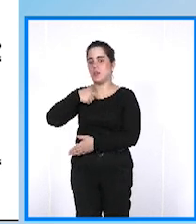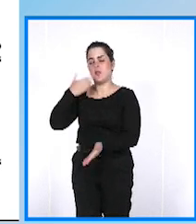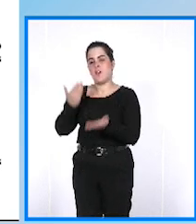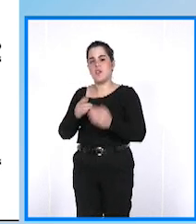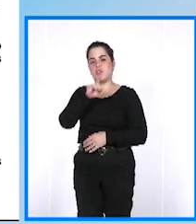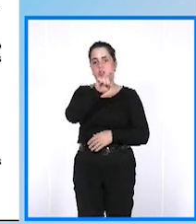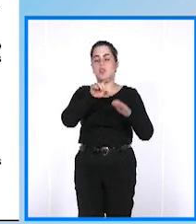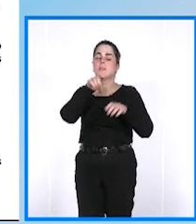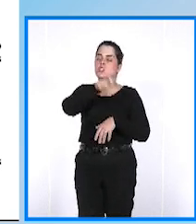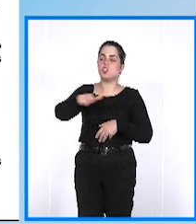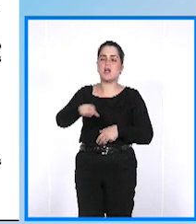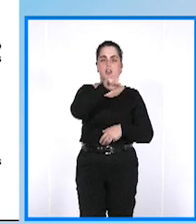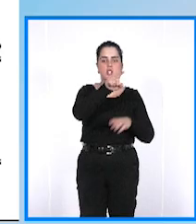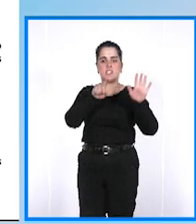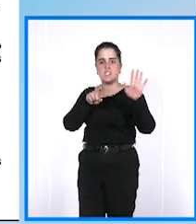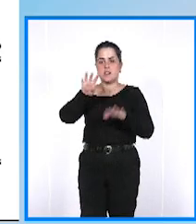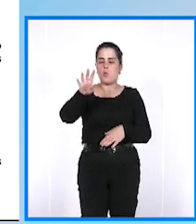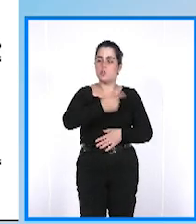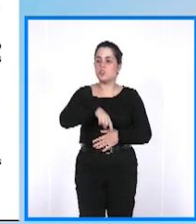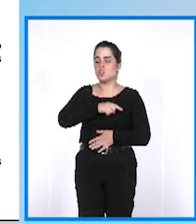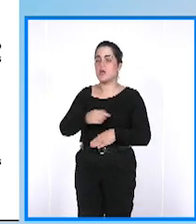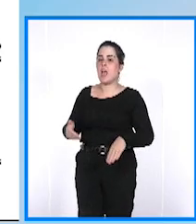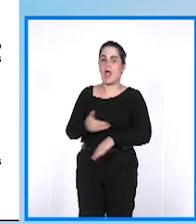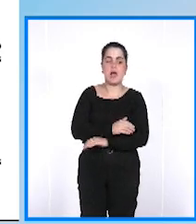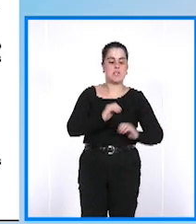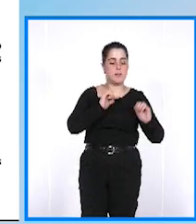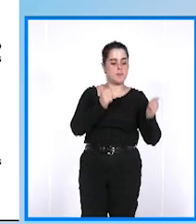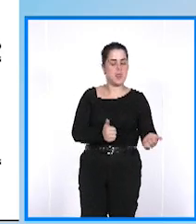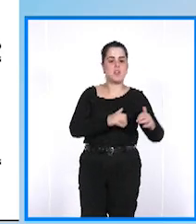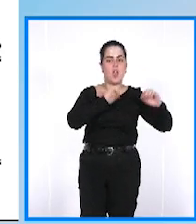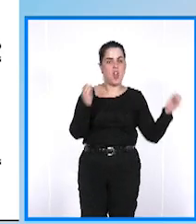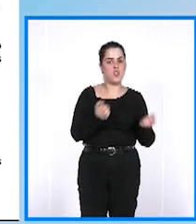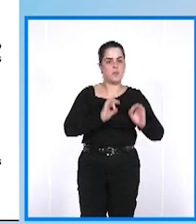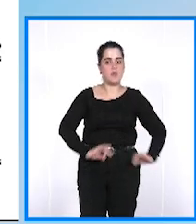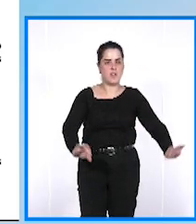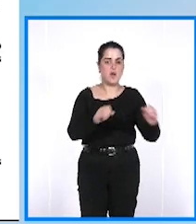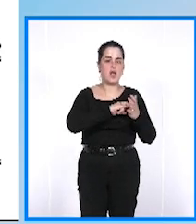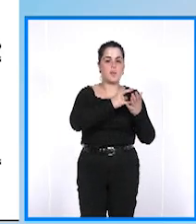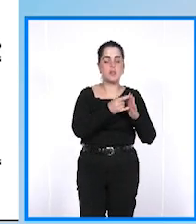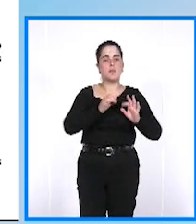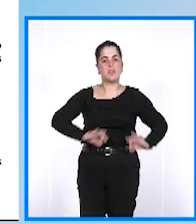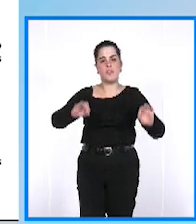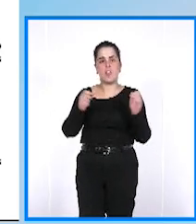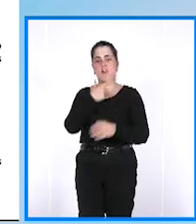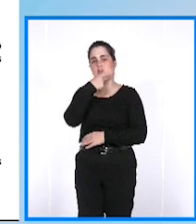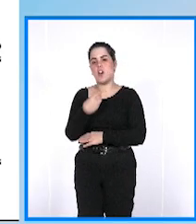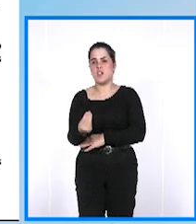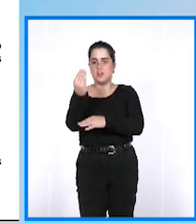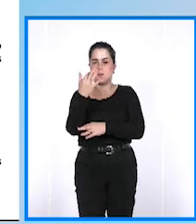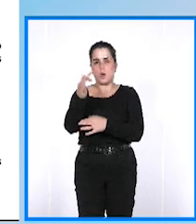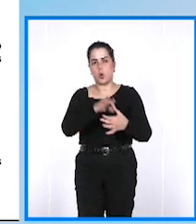164 personas a las que hemos evaluado antes de iniciarse las acciones del proyecto por parte sobre todo aquí de facilitadores y